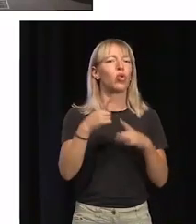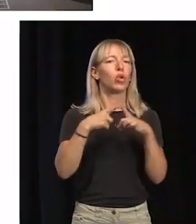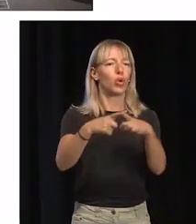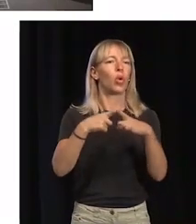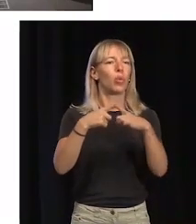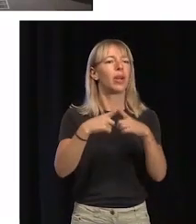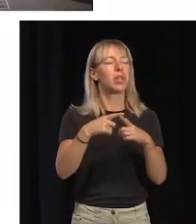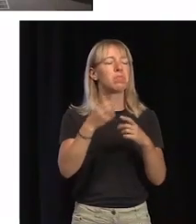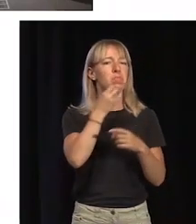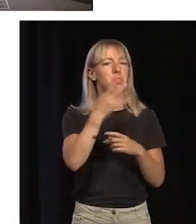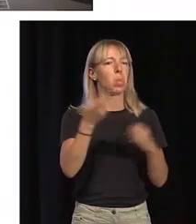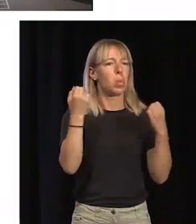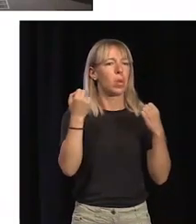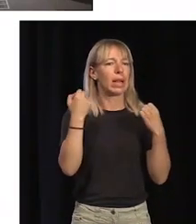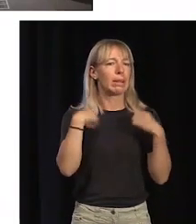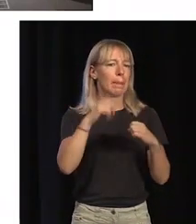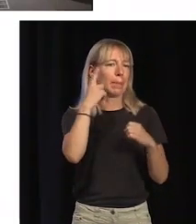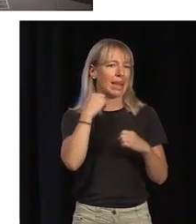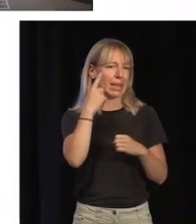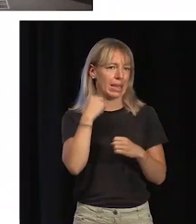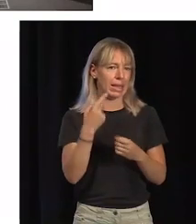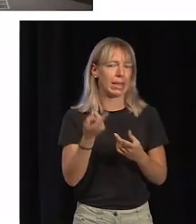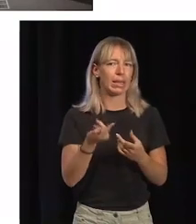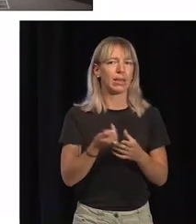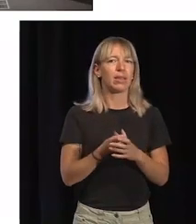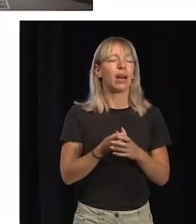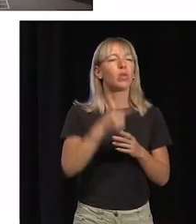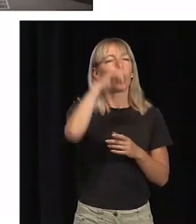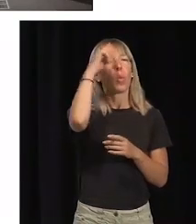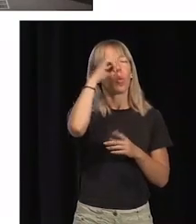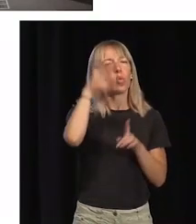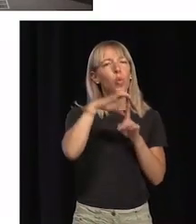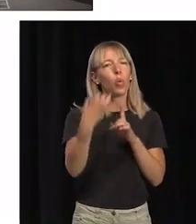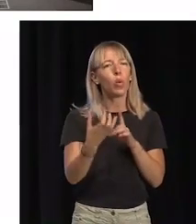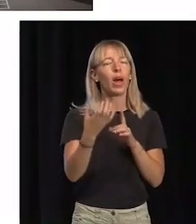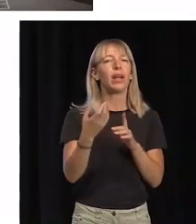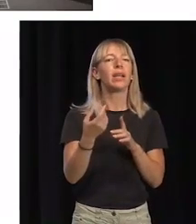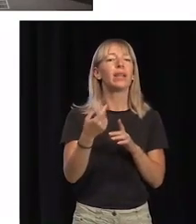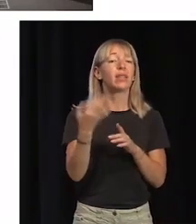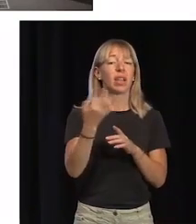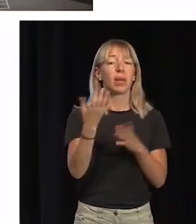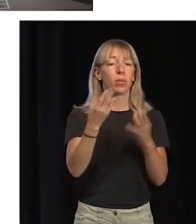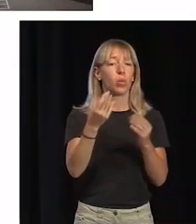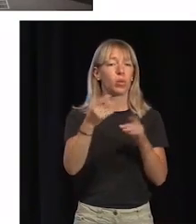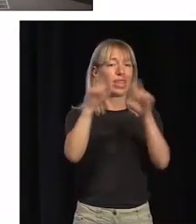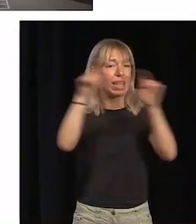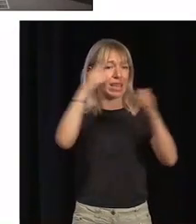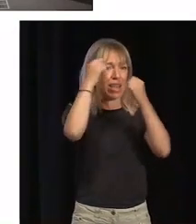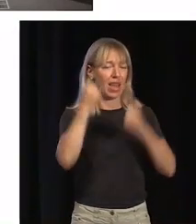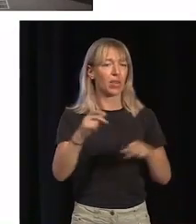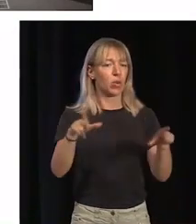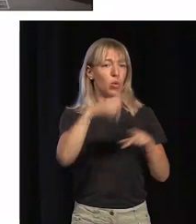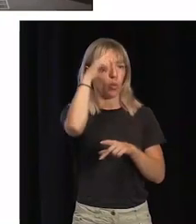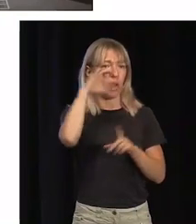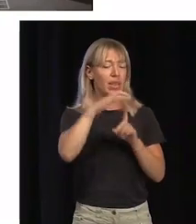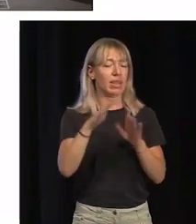compartir buenas prácticas, muchas buenas prácticas culturales en inclusión que muchas de las entidades culturales que